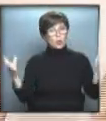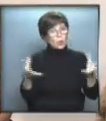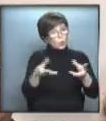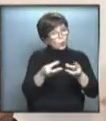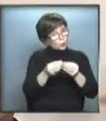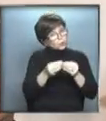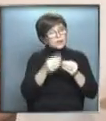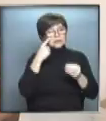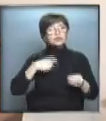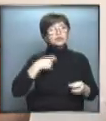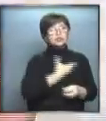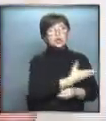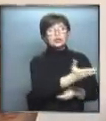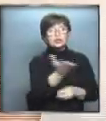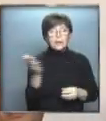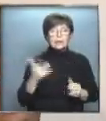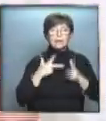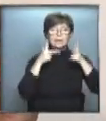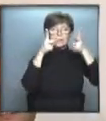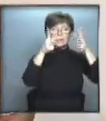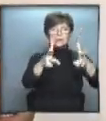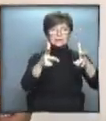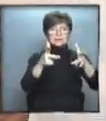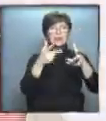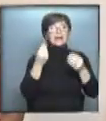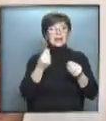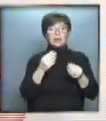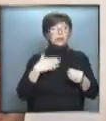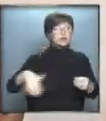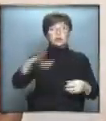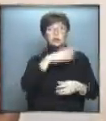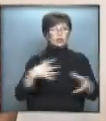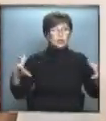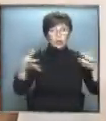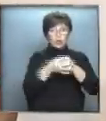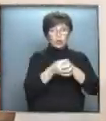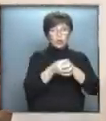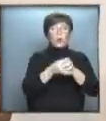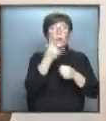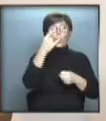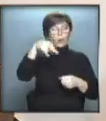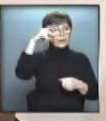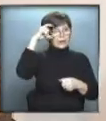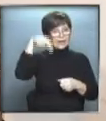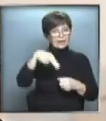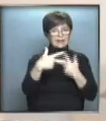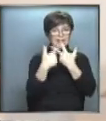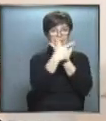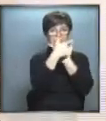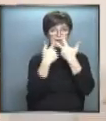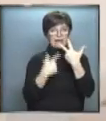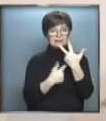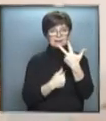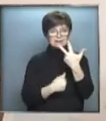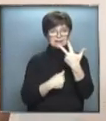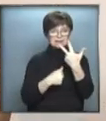le digo a la sociedad, los votos son de todo UNEN, es una sola fuerza UNEN, que tiene 3 candidatos y es la única